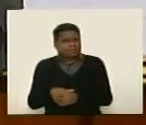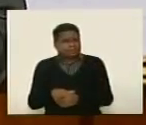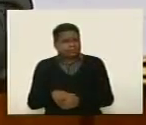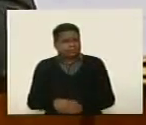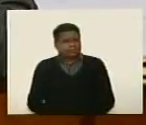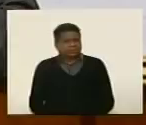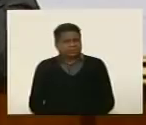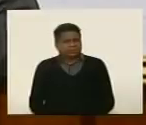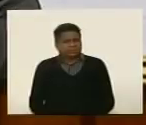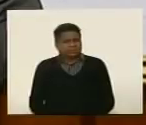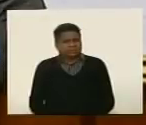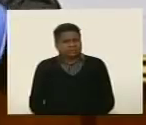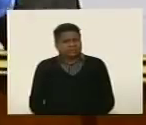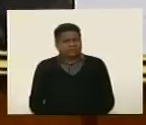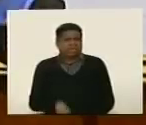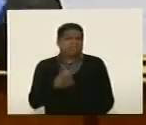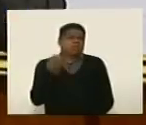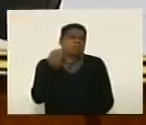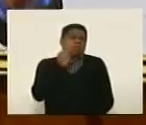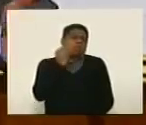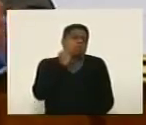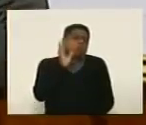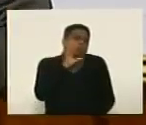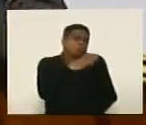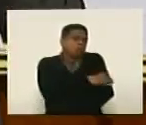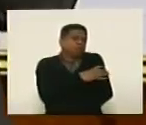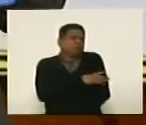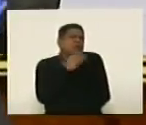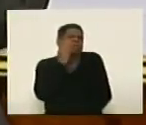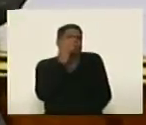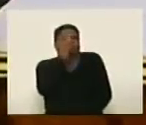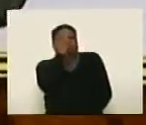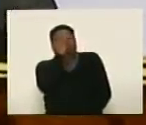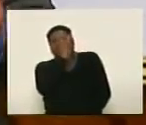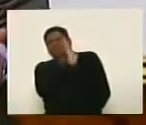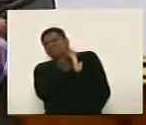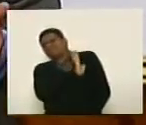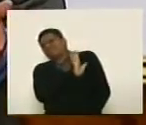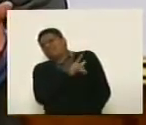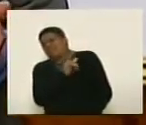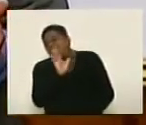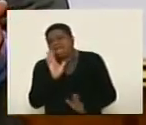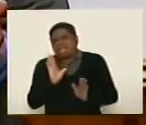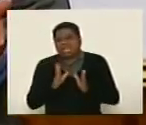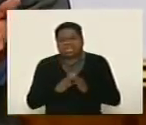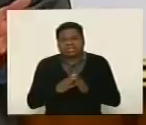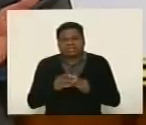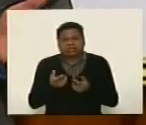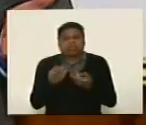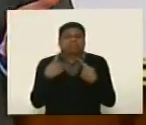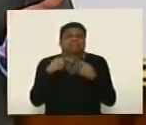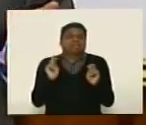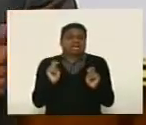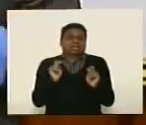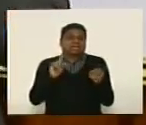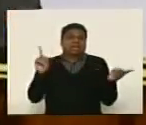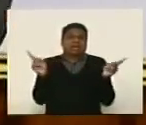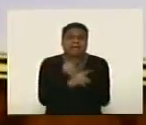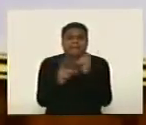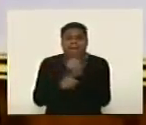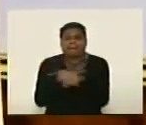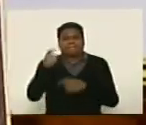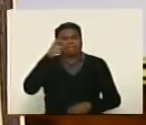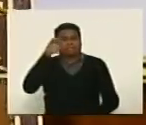el tonto jurídico ridículo en el caso, pues, de tratar de convencer al pueblo venezolano.